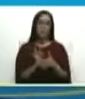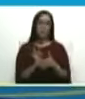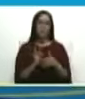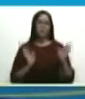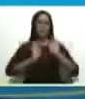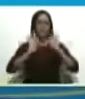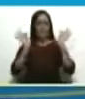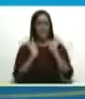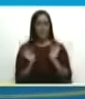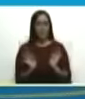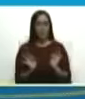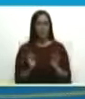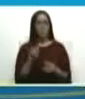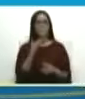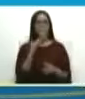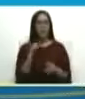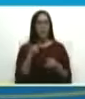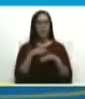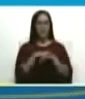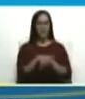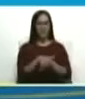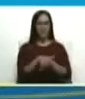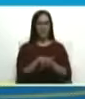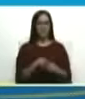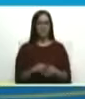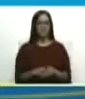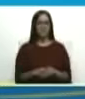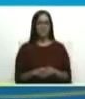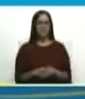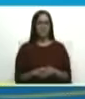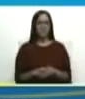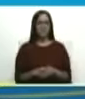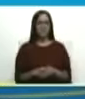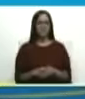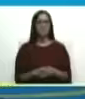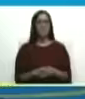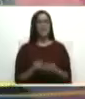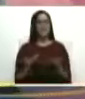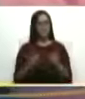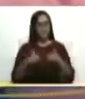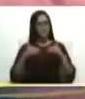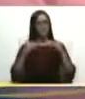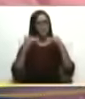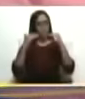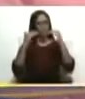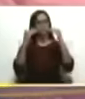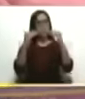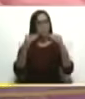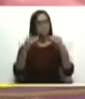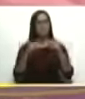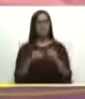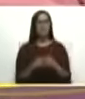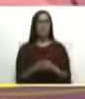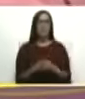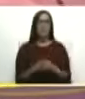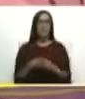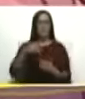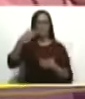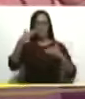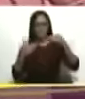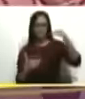manera mejor integrada, para que se superaran las